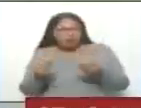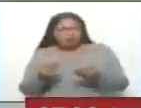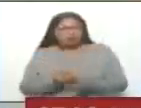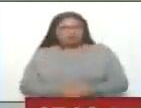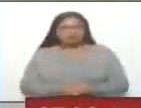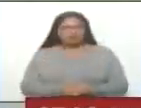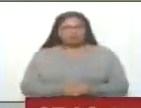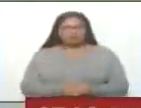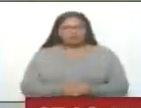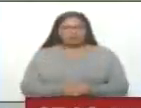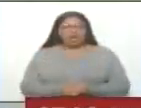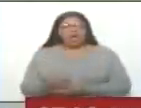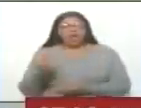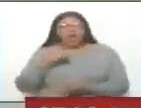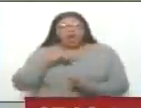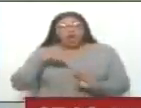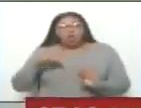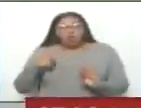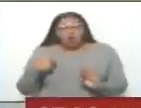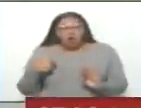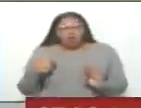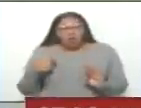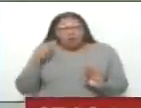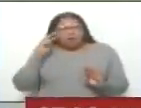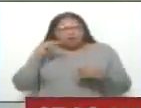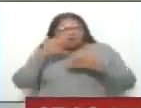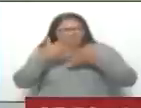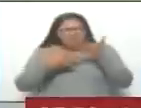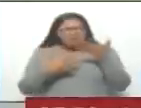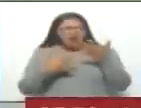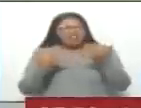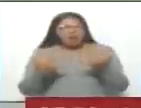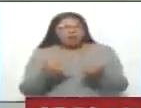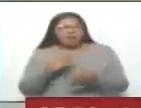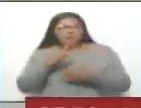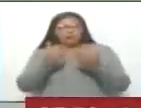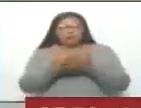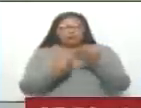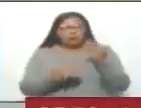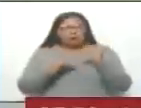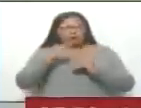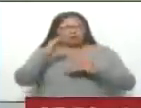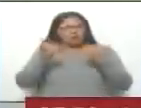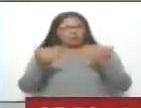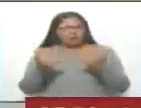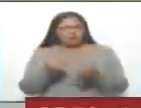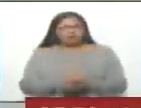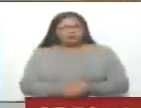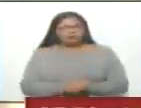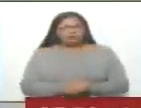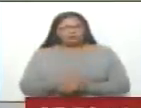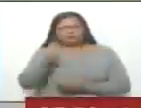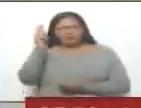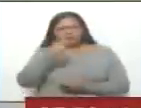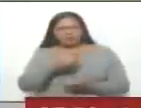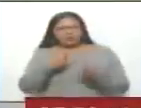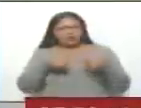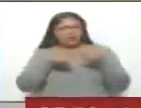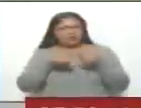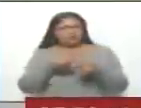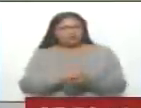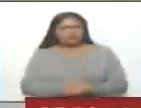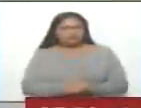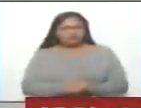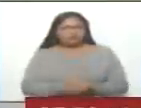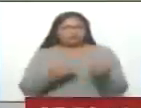manera. Nosotros en el proyecto de la convención colectiva propusimos un aumento de carácter semestral. Ese aumento